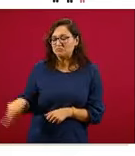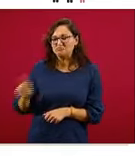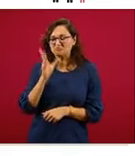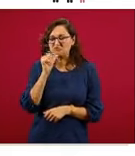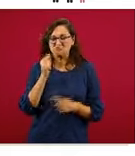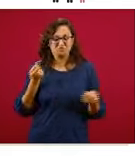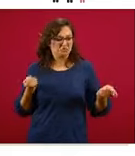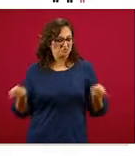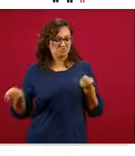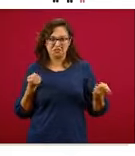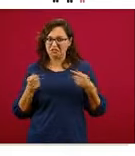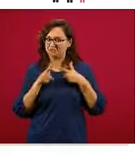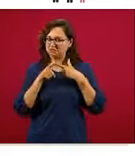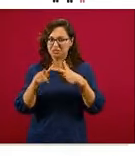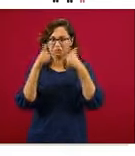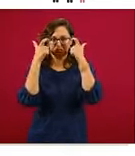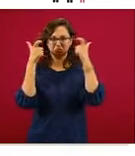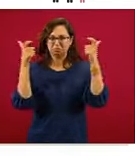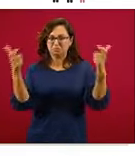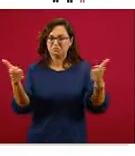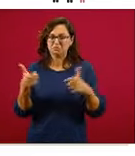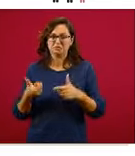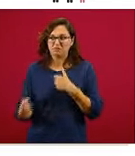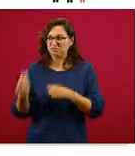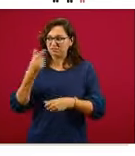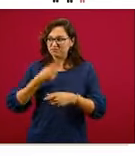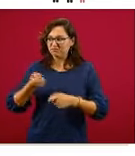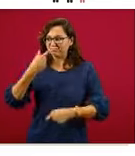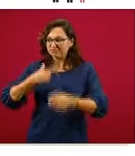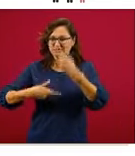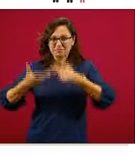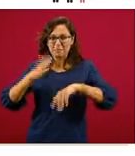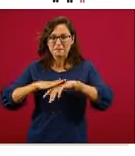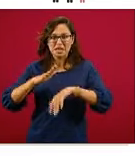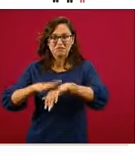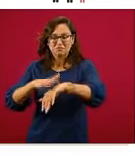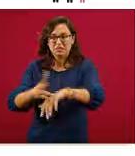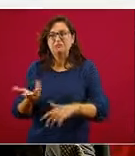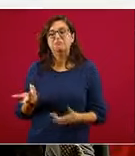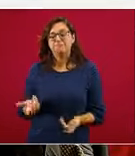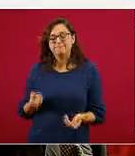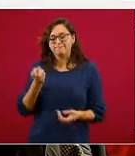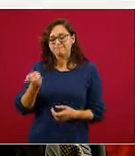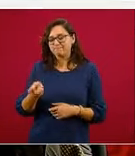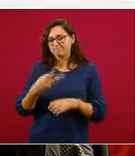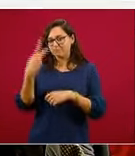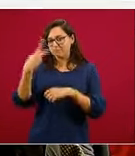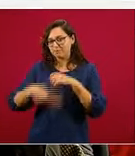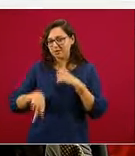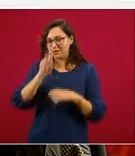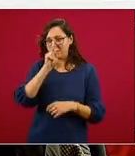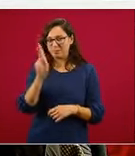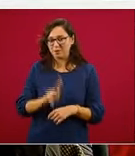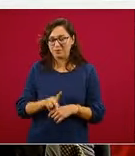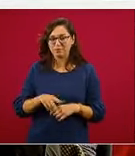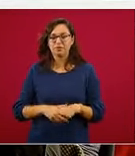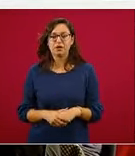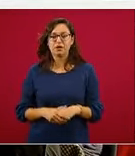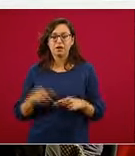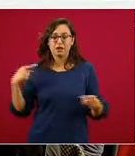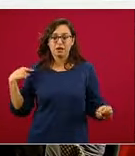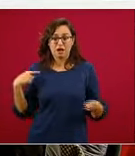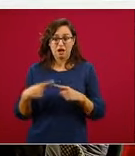ansiedad, ¿no? Y durante el último año, quienes han tenido uso